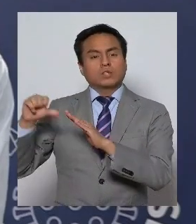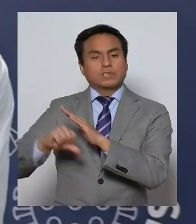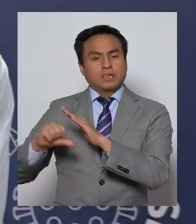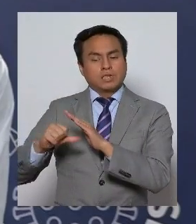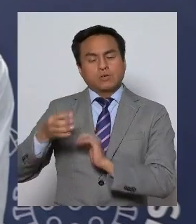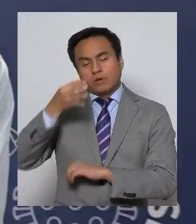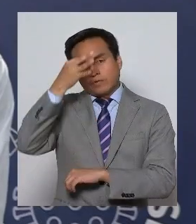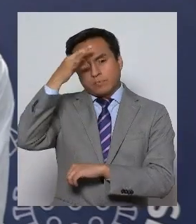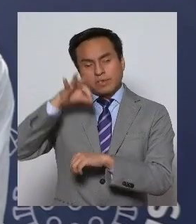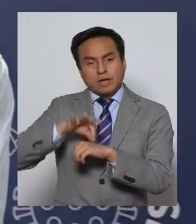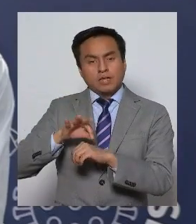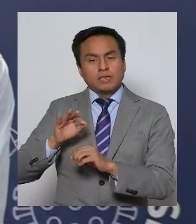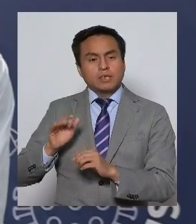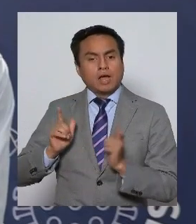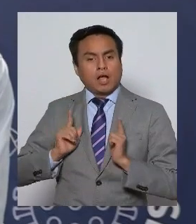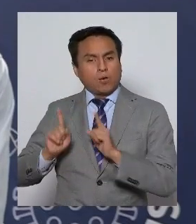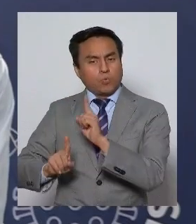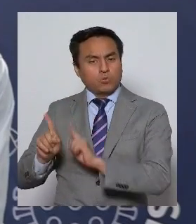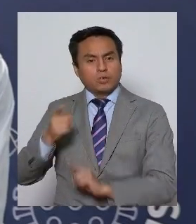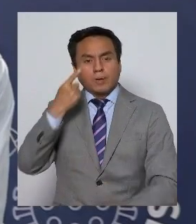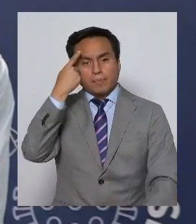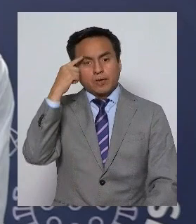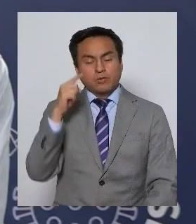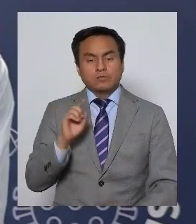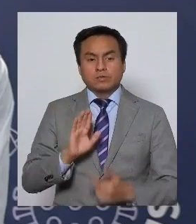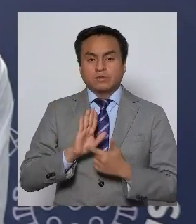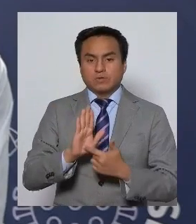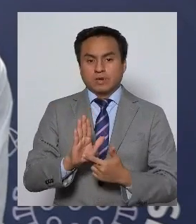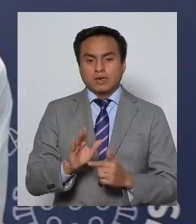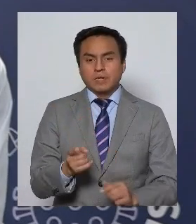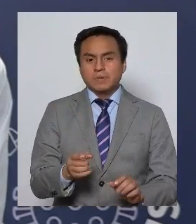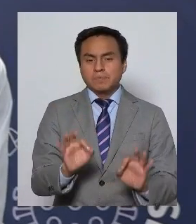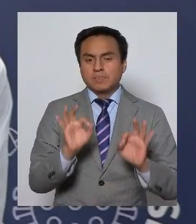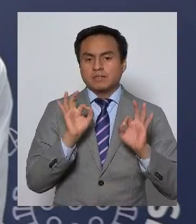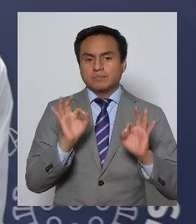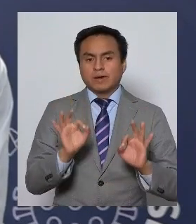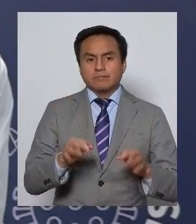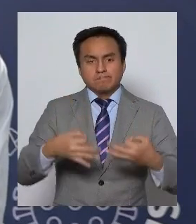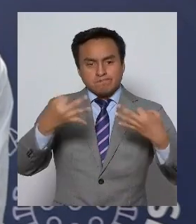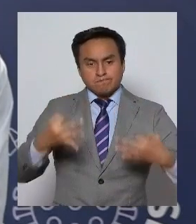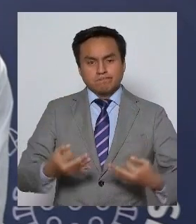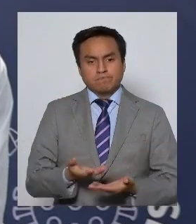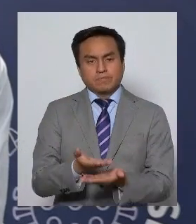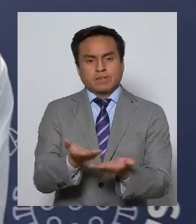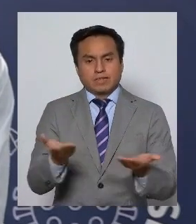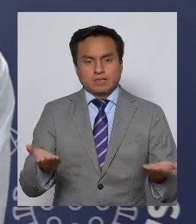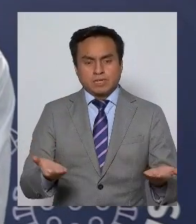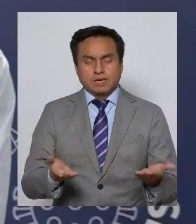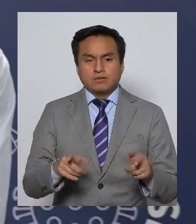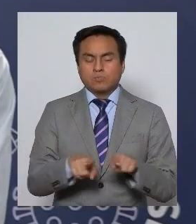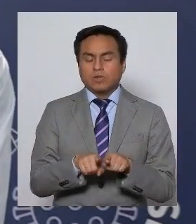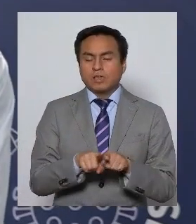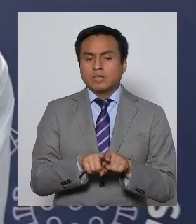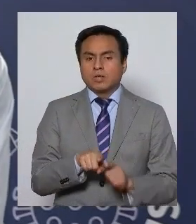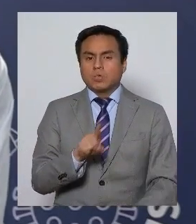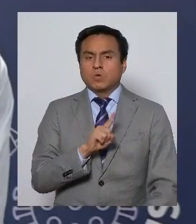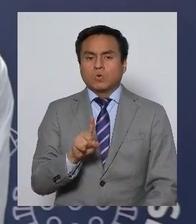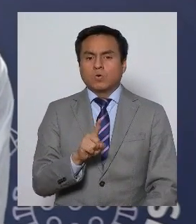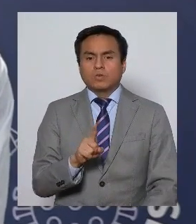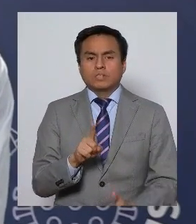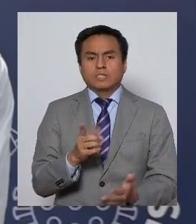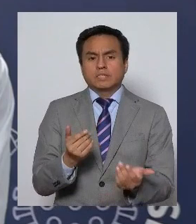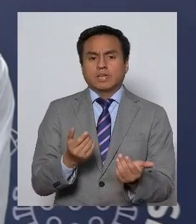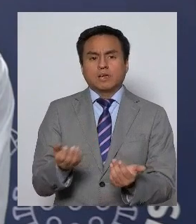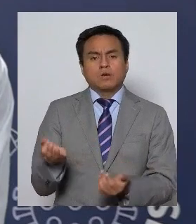o enfermedad, reposo, pero representan nuestra principal garantía y no necesitan